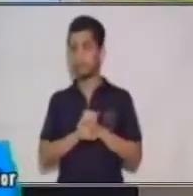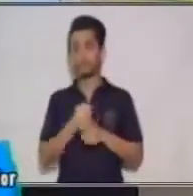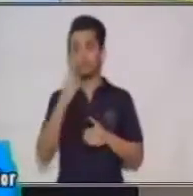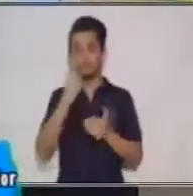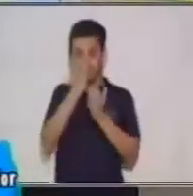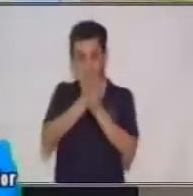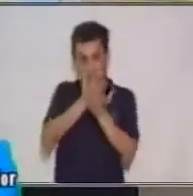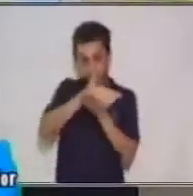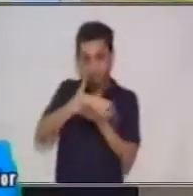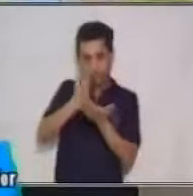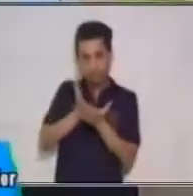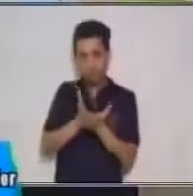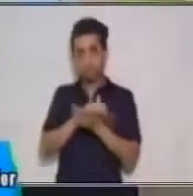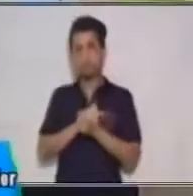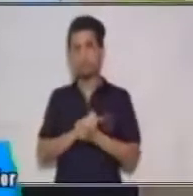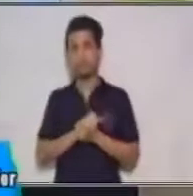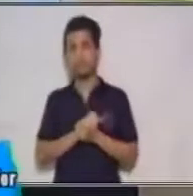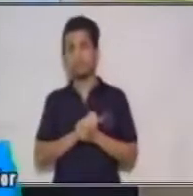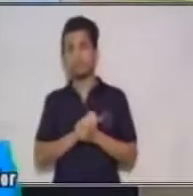iguales.